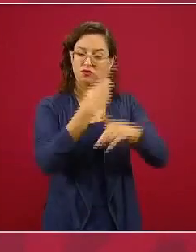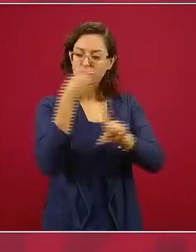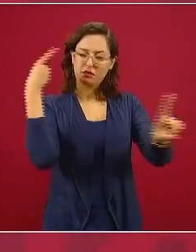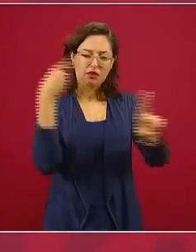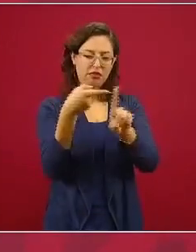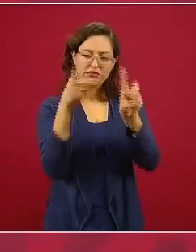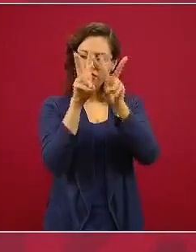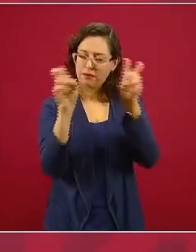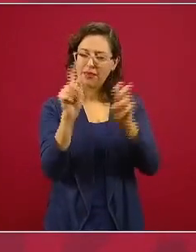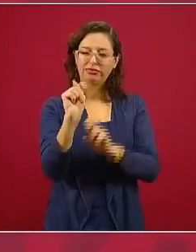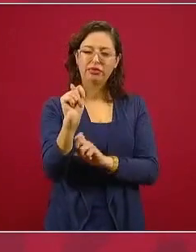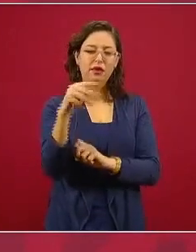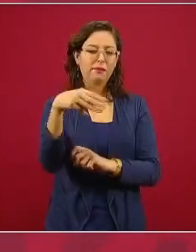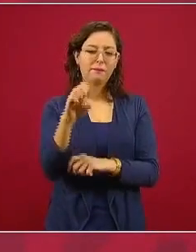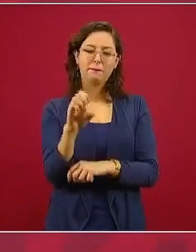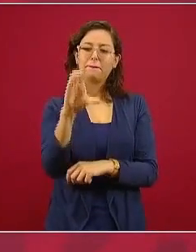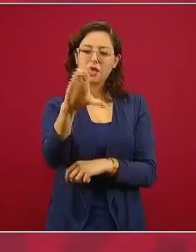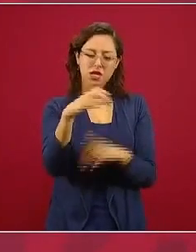a conversar